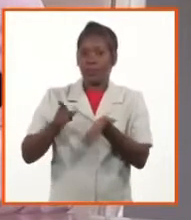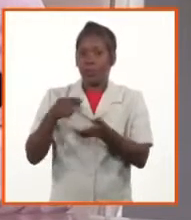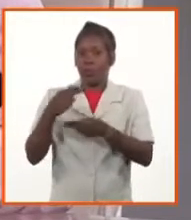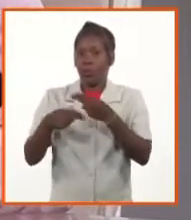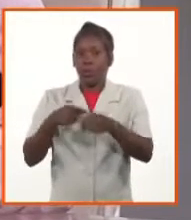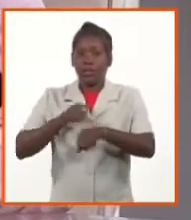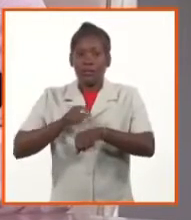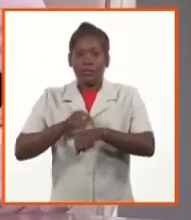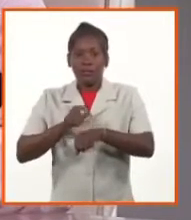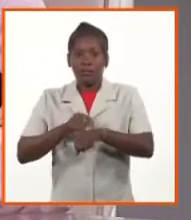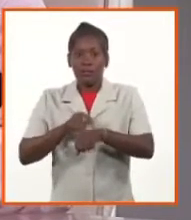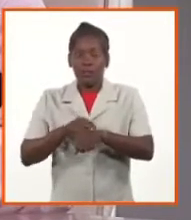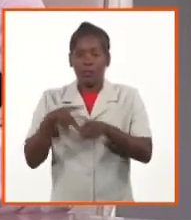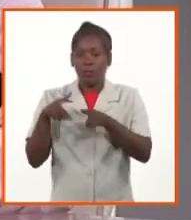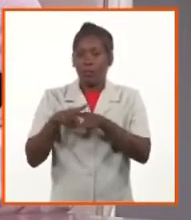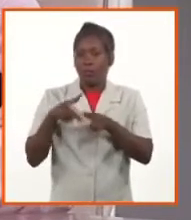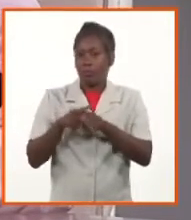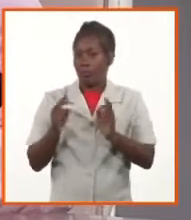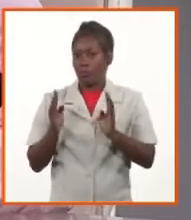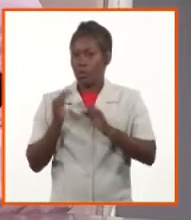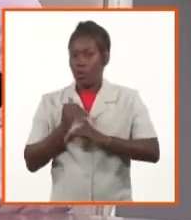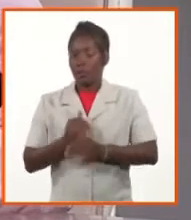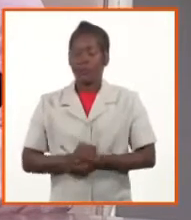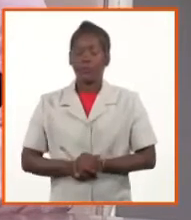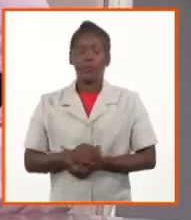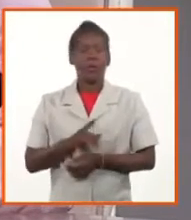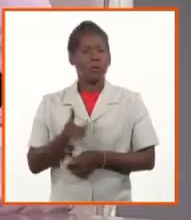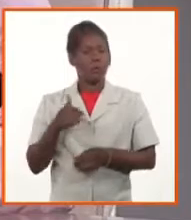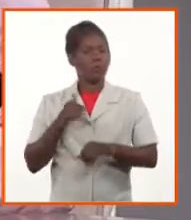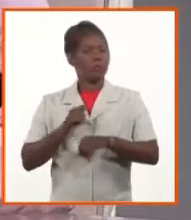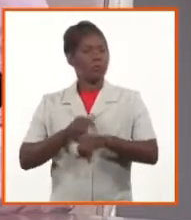crítica también es una forma de hacer poesía.